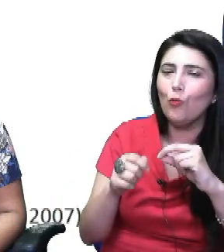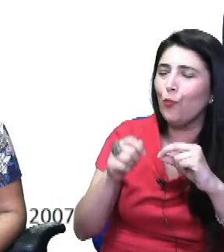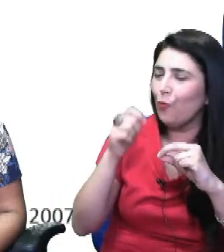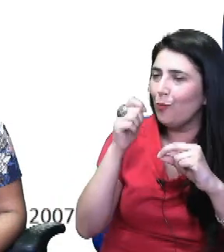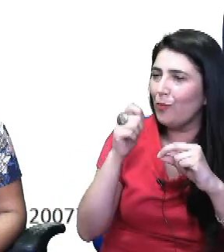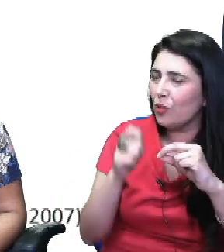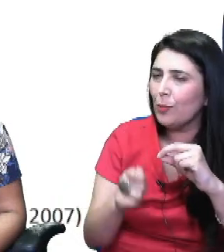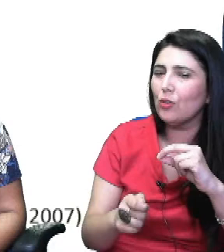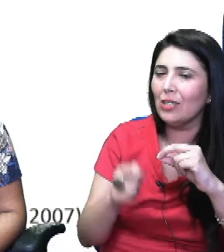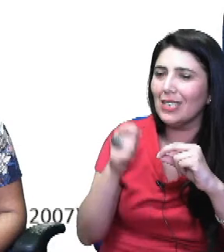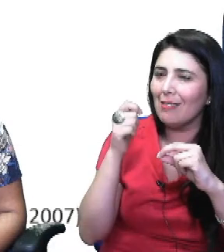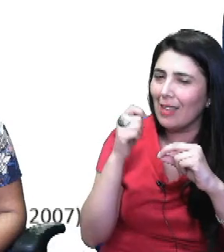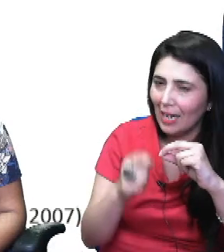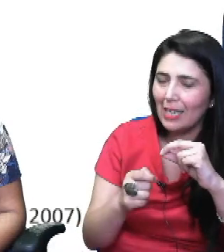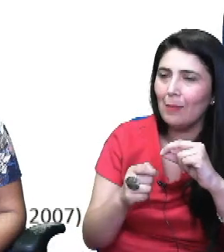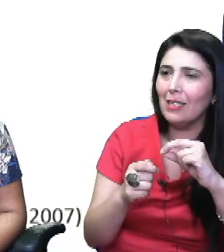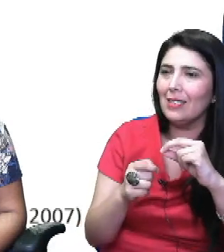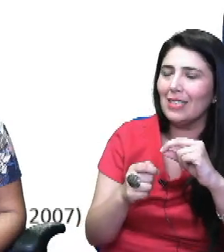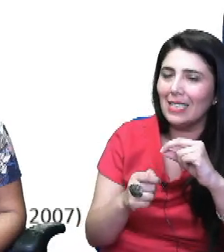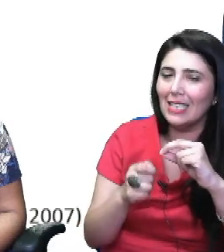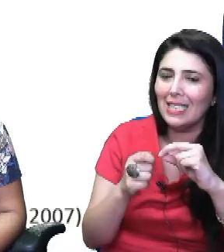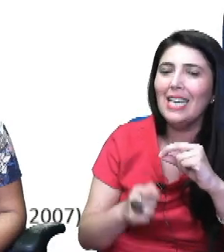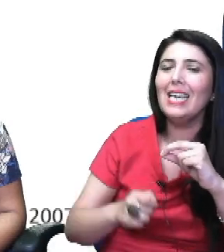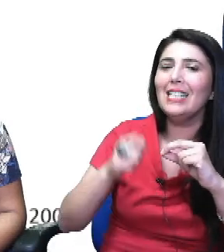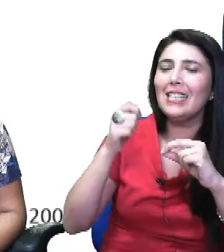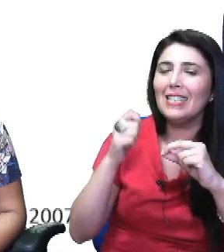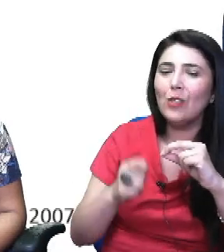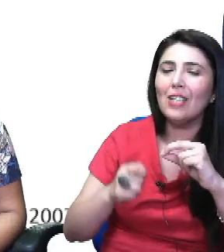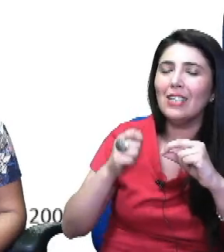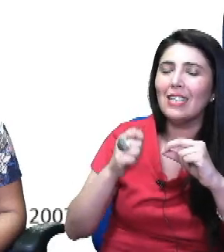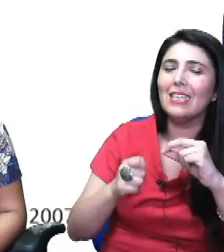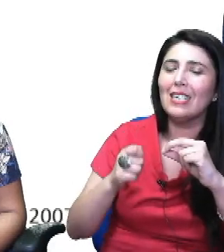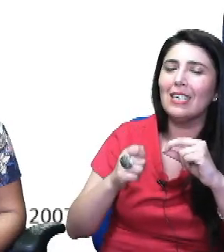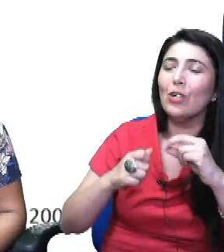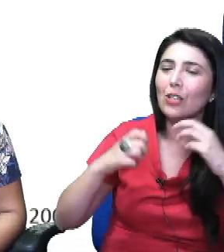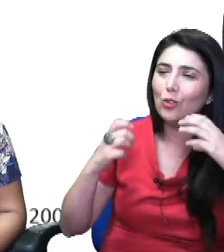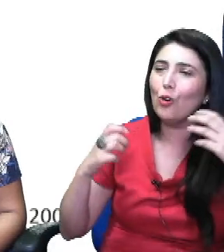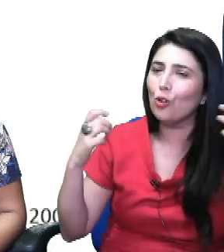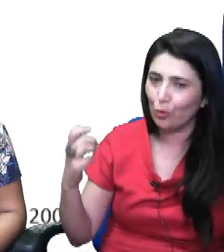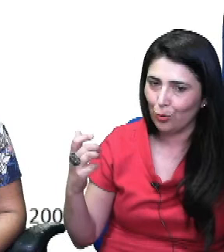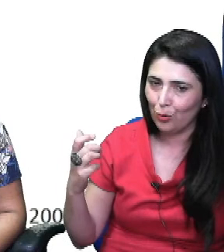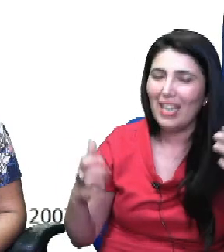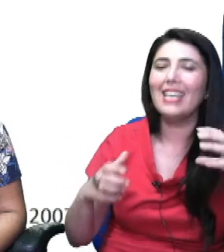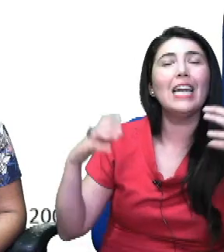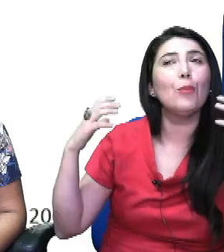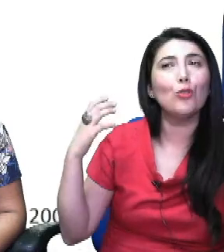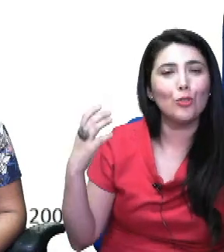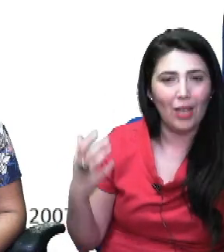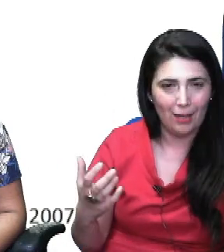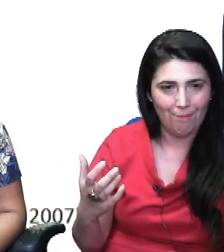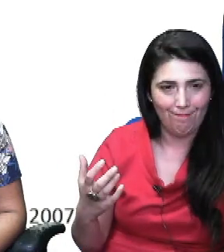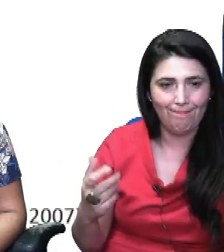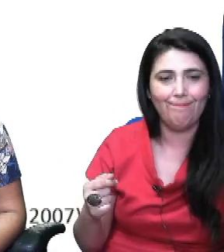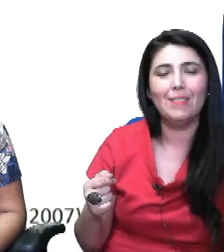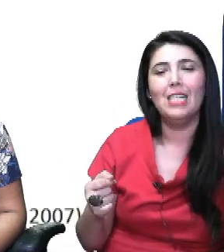uno de los factores protectores centrales en emergencia y desastre, que es el sentido de conexión con otros y el apoyo